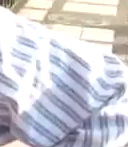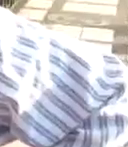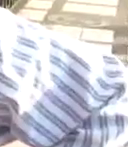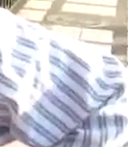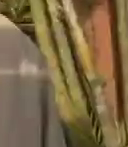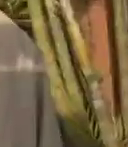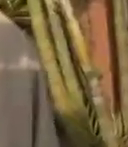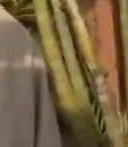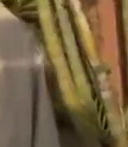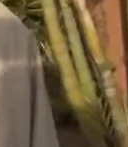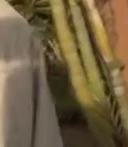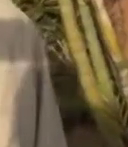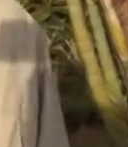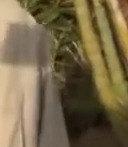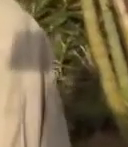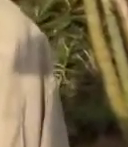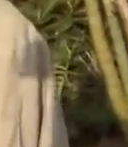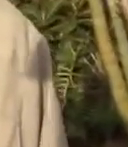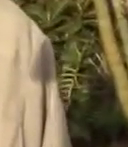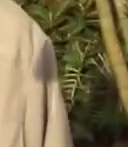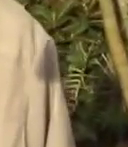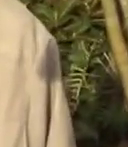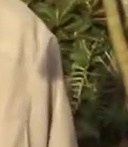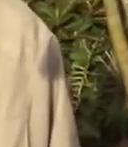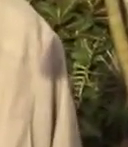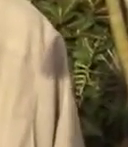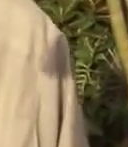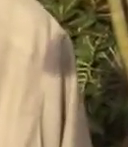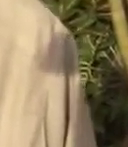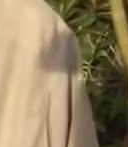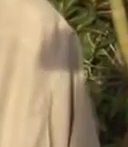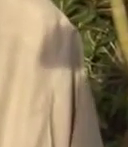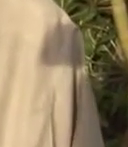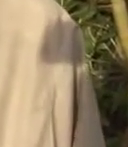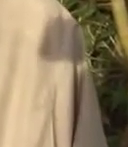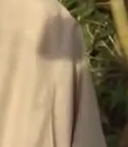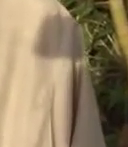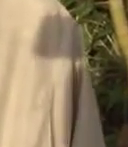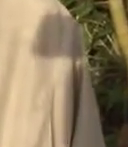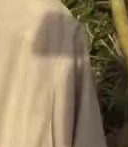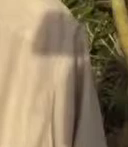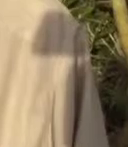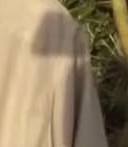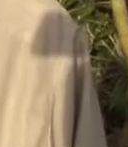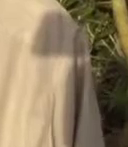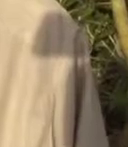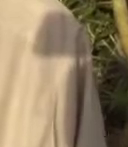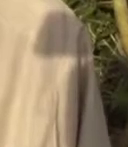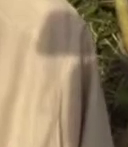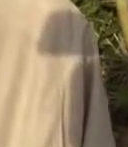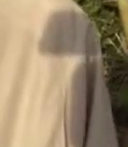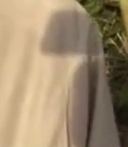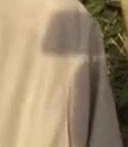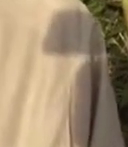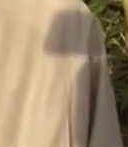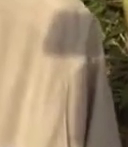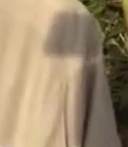estamos viviendo No ya estamos llegando al extremo Que prácticamente es es ingobernable